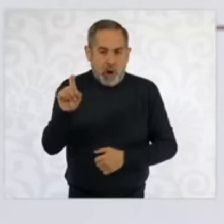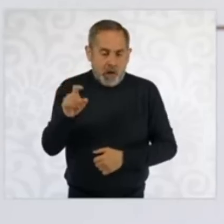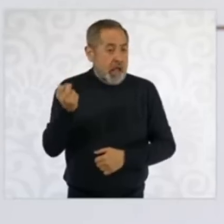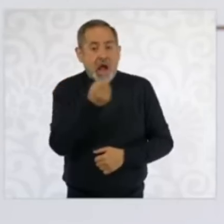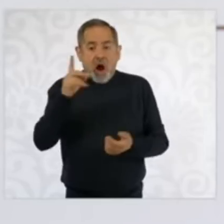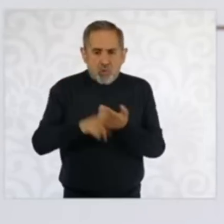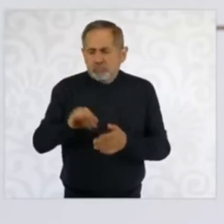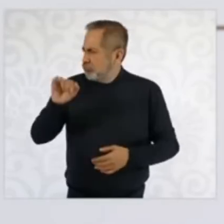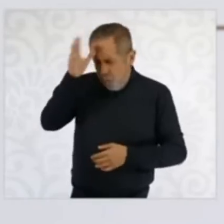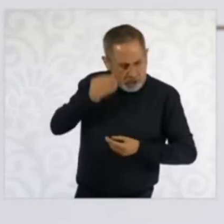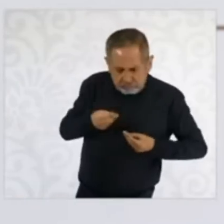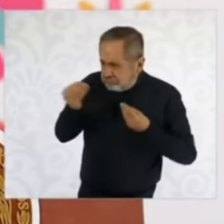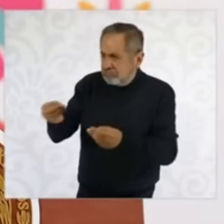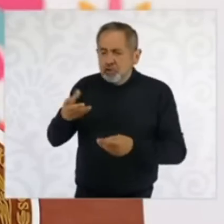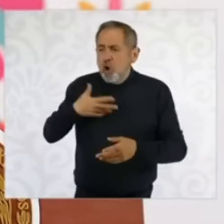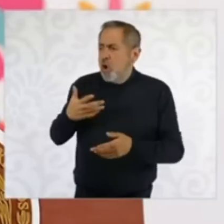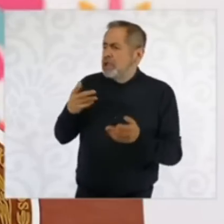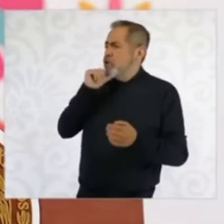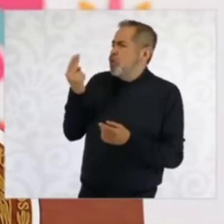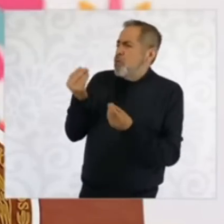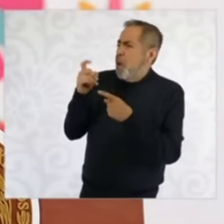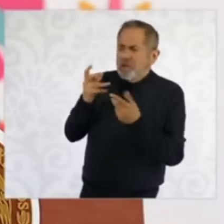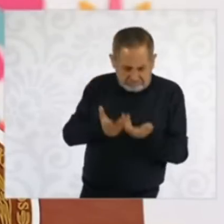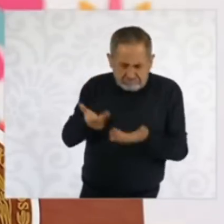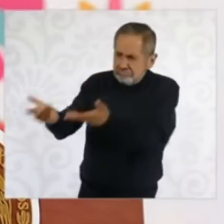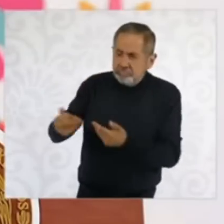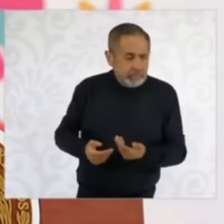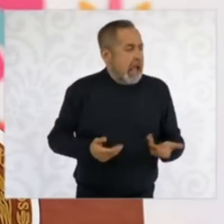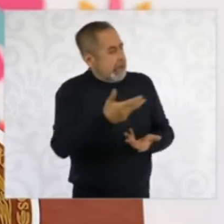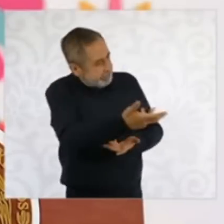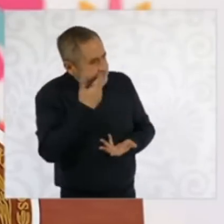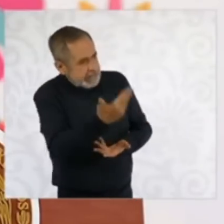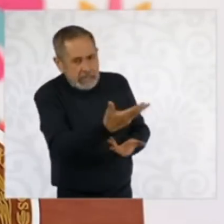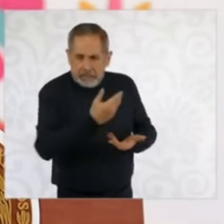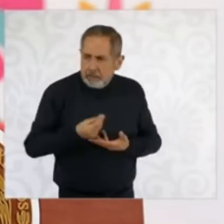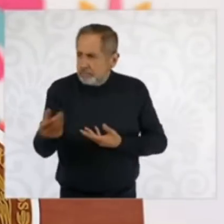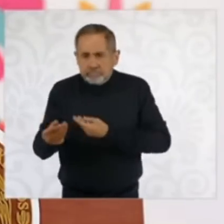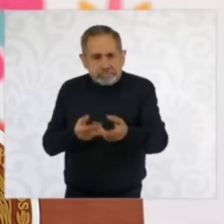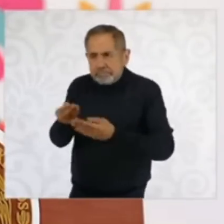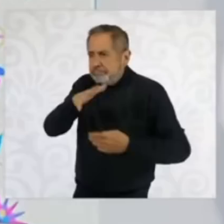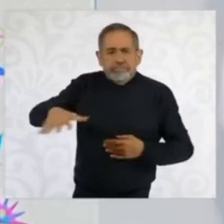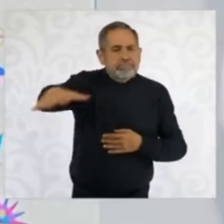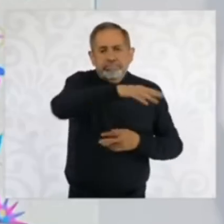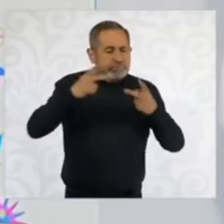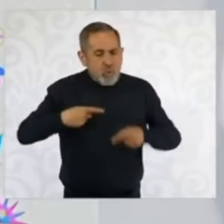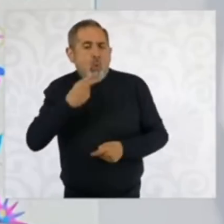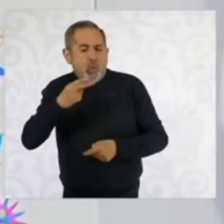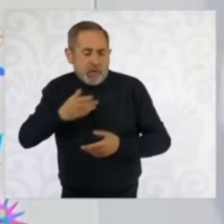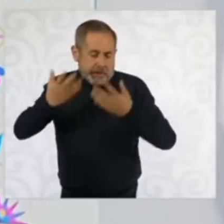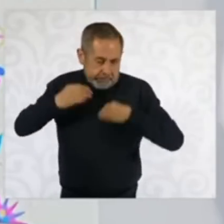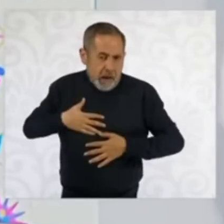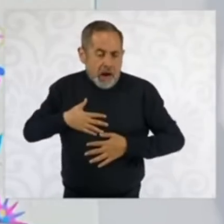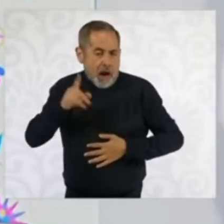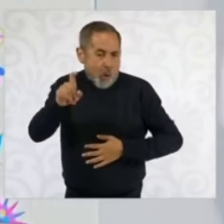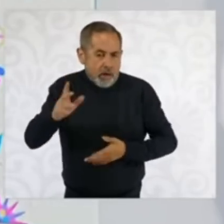entregando parte de sus concesiones que hoy no utilizan para que se puedan utilizar para el abastecimiento de agua para consumo humano. Esto lo vamos a hacer hacia